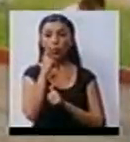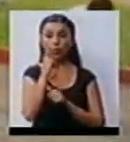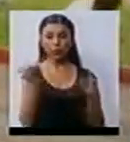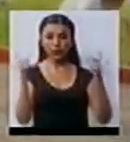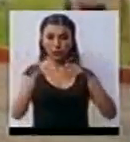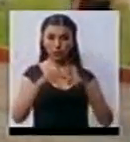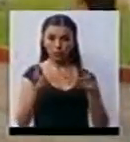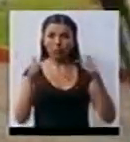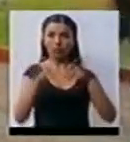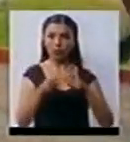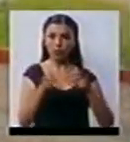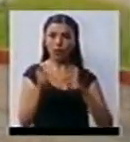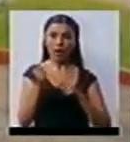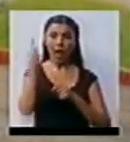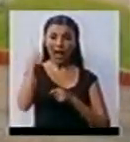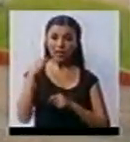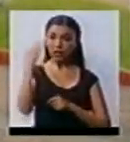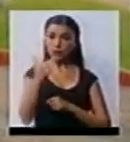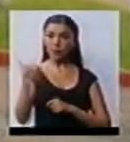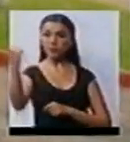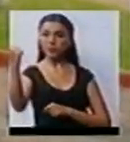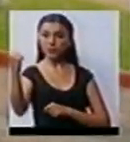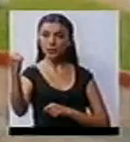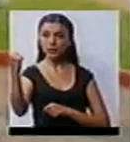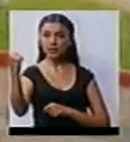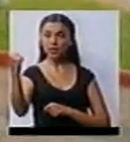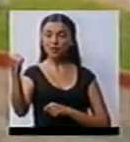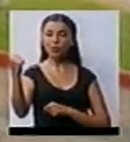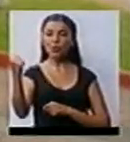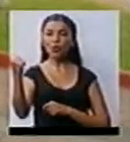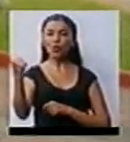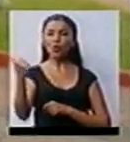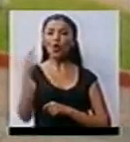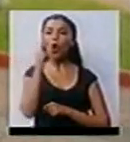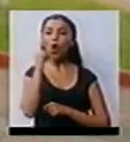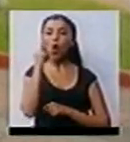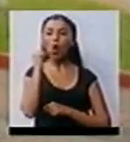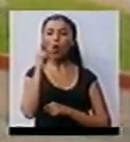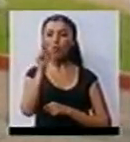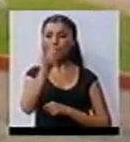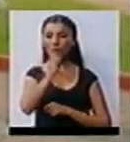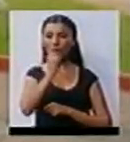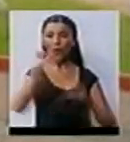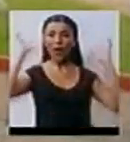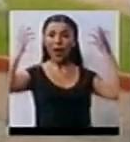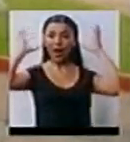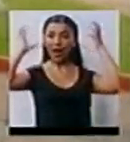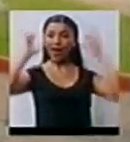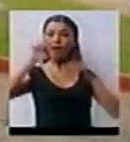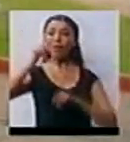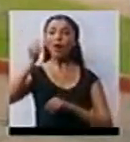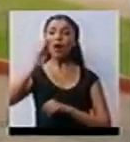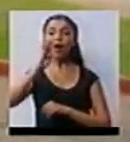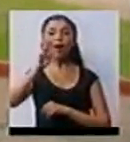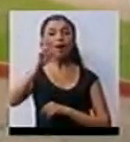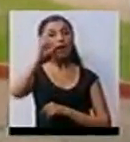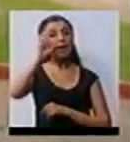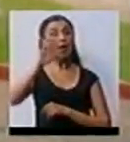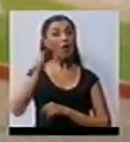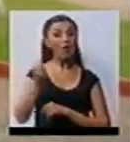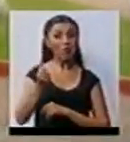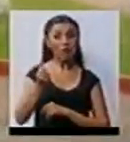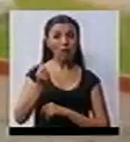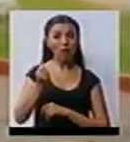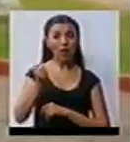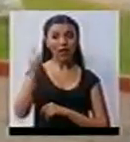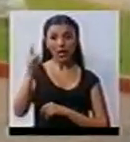llamó el jefe de gabinete en un principio, donde no anticipaba una reunión con el intendente